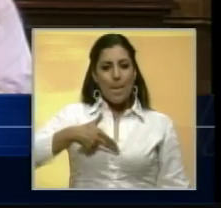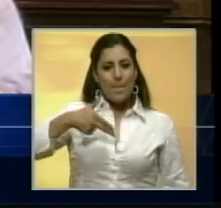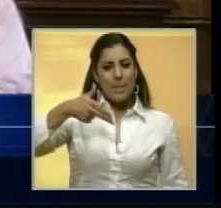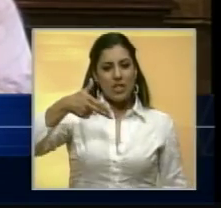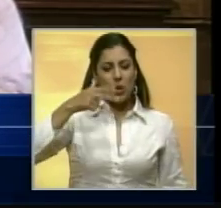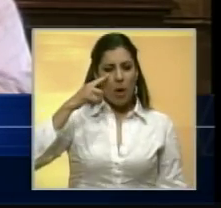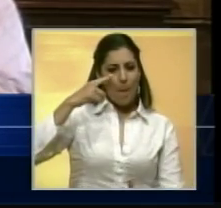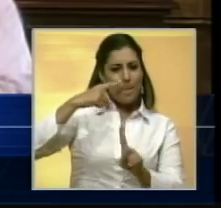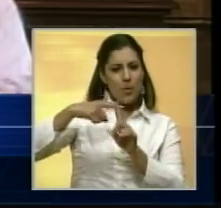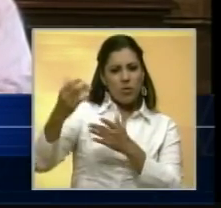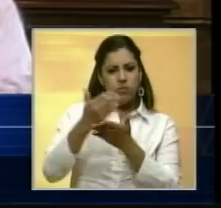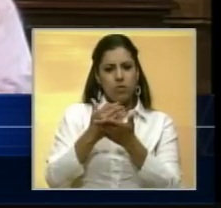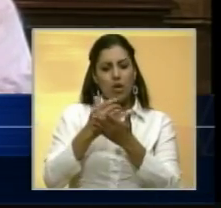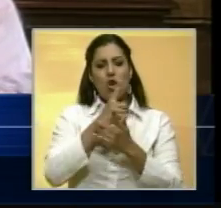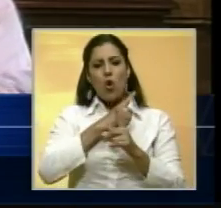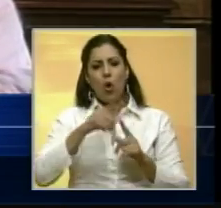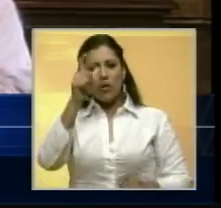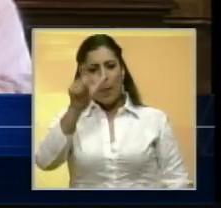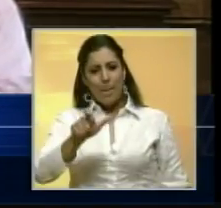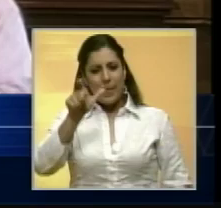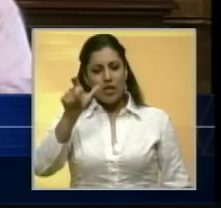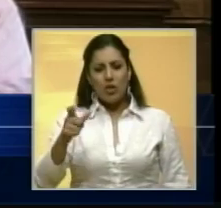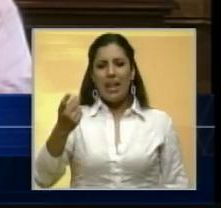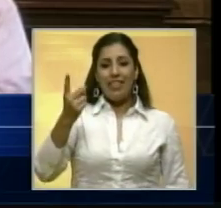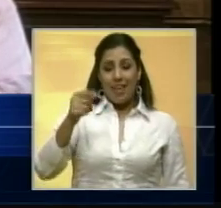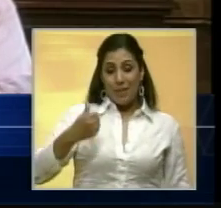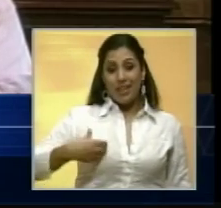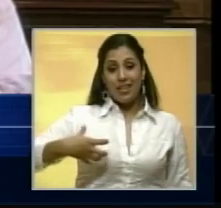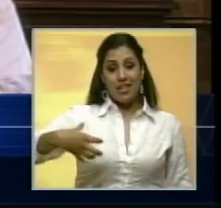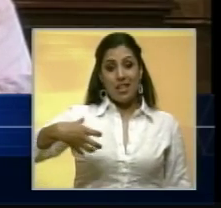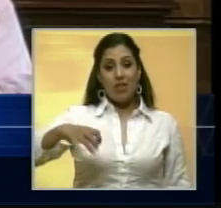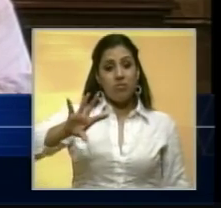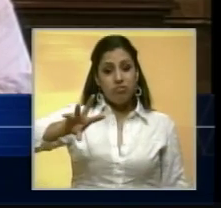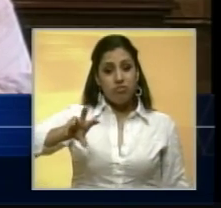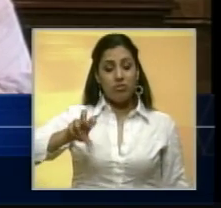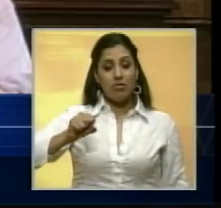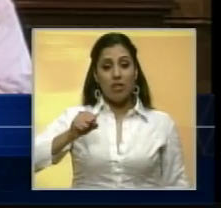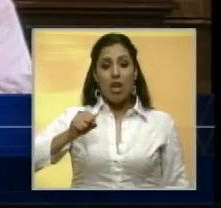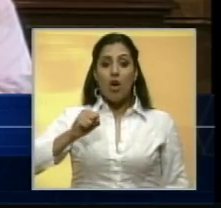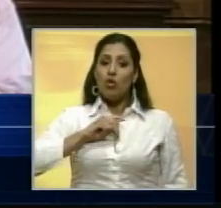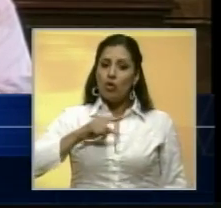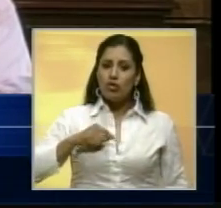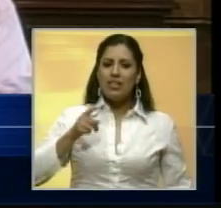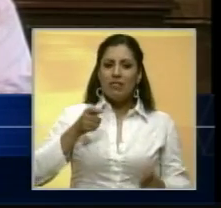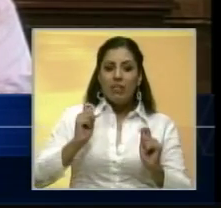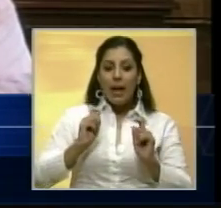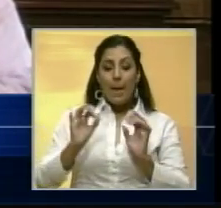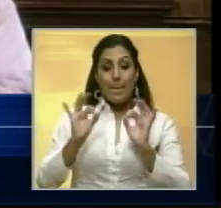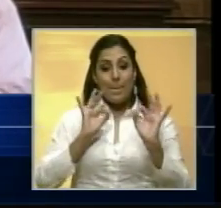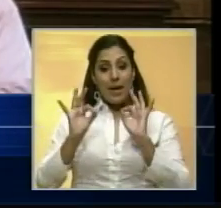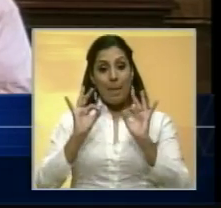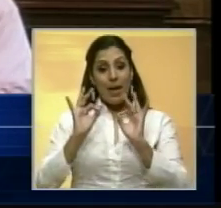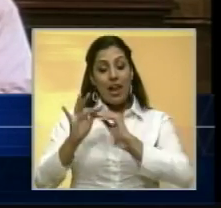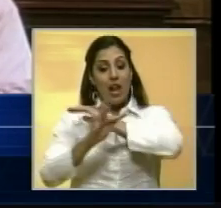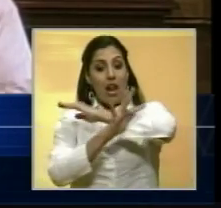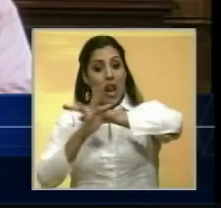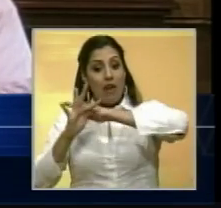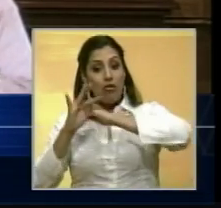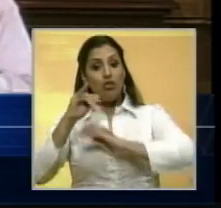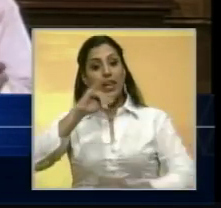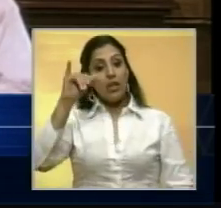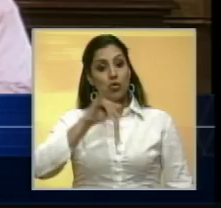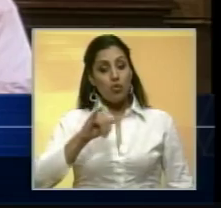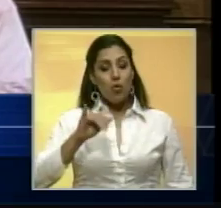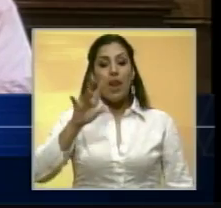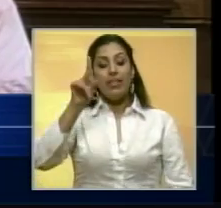armamento, mercenarios, dinero que pretendieron ingresar por la frontera en el